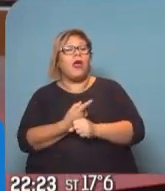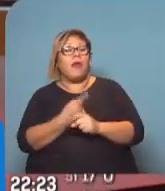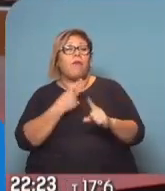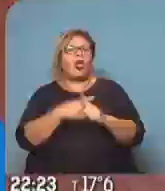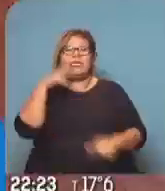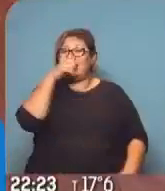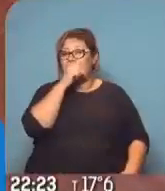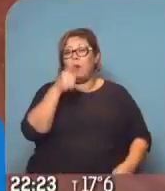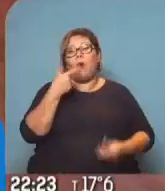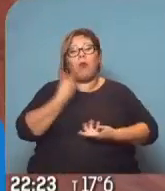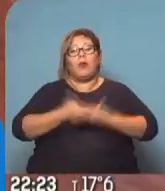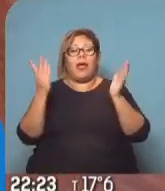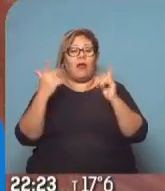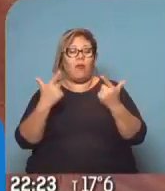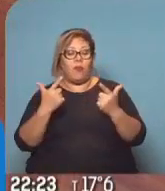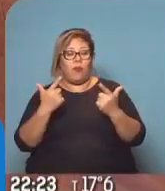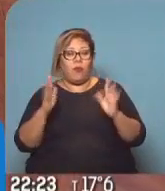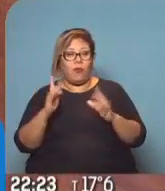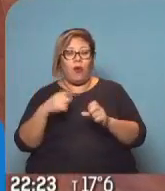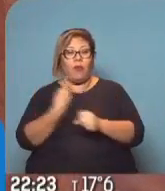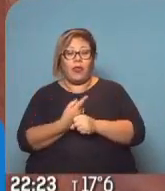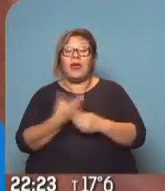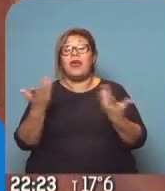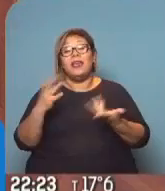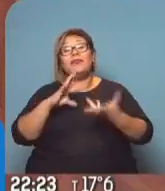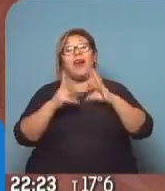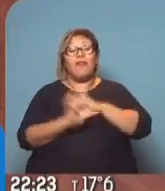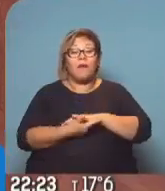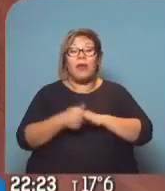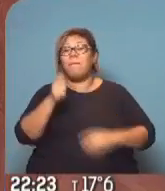división entre periodista y hacker. Gracias, Santiago. Gracias por haber venido.